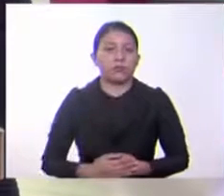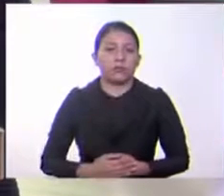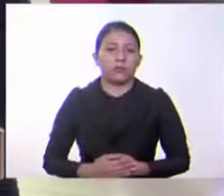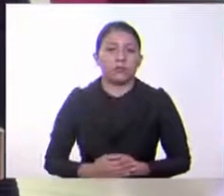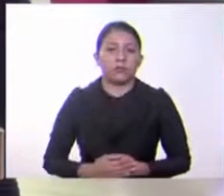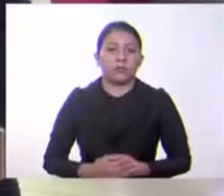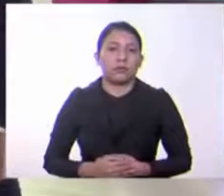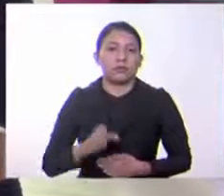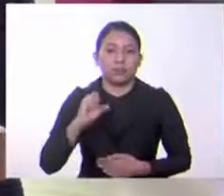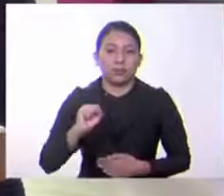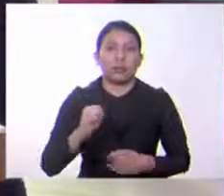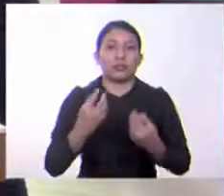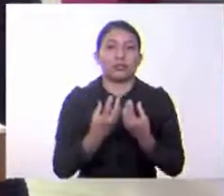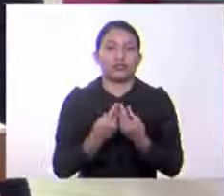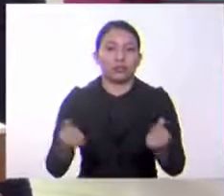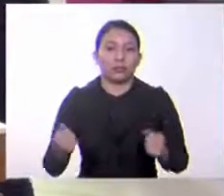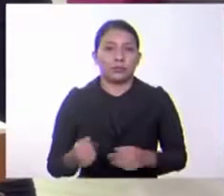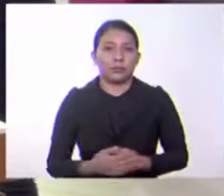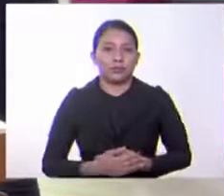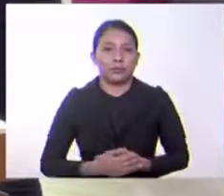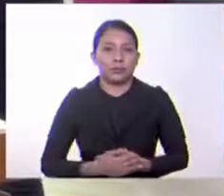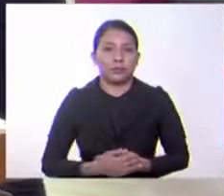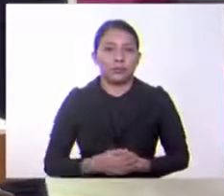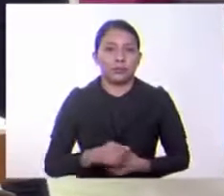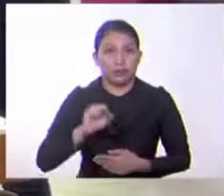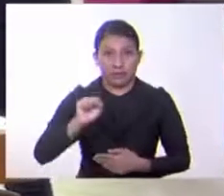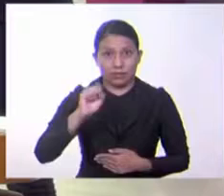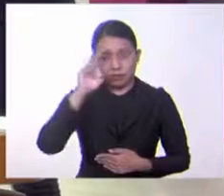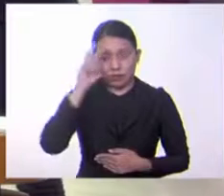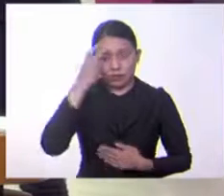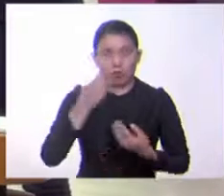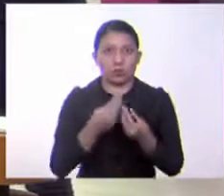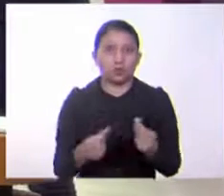solución. ¿Sí? Nuestra solución.